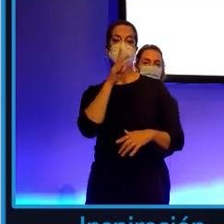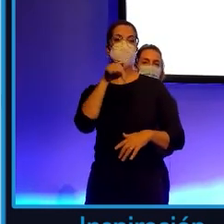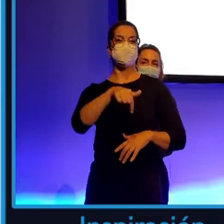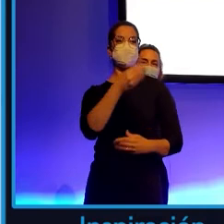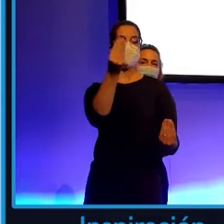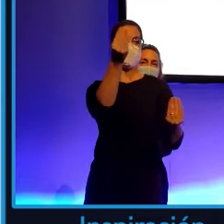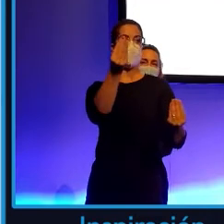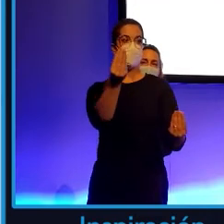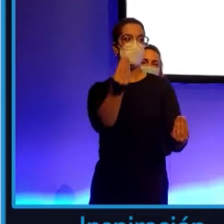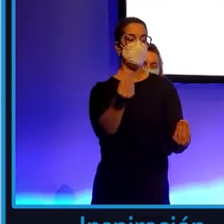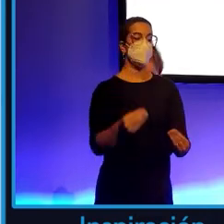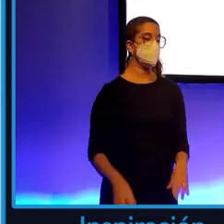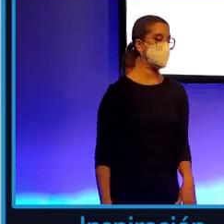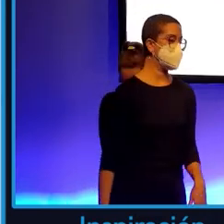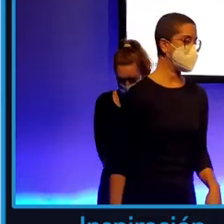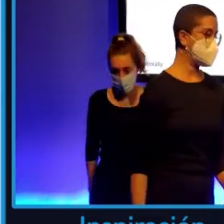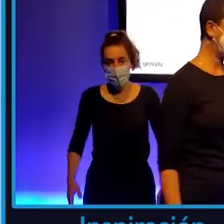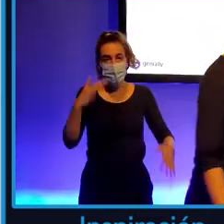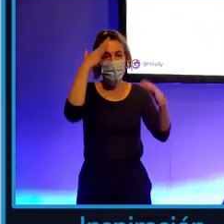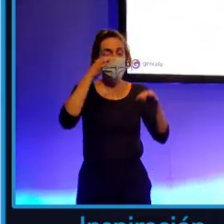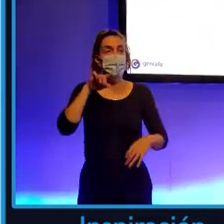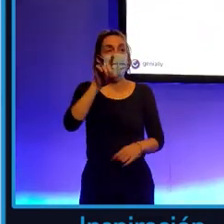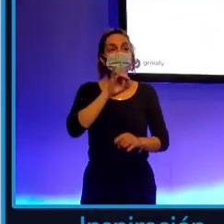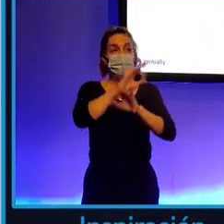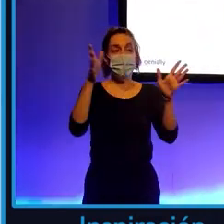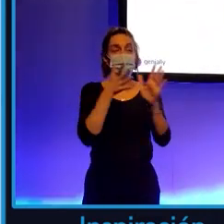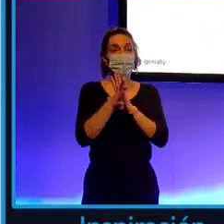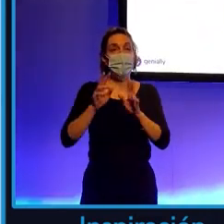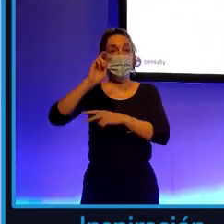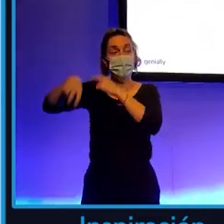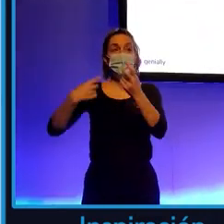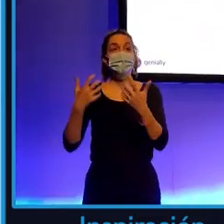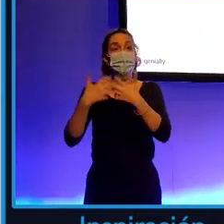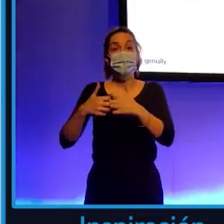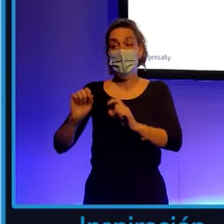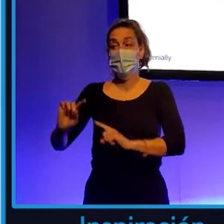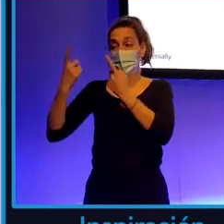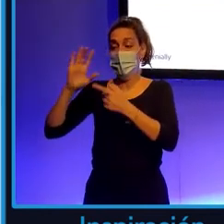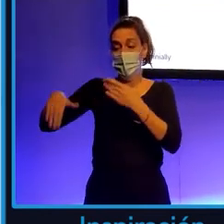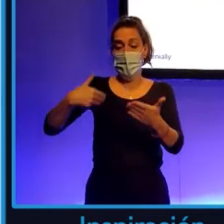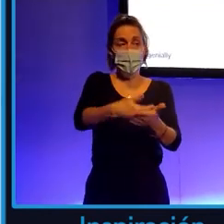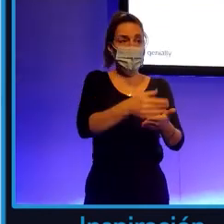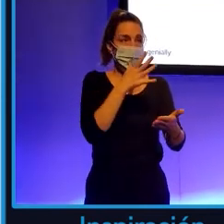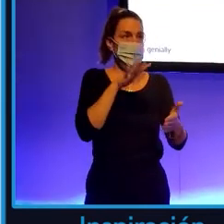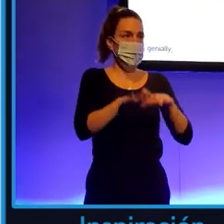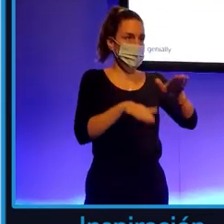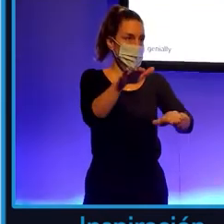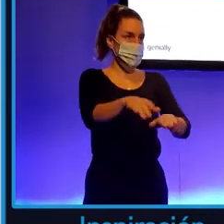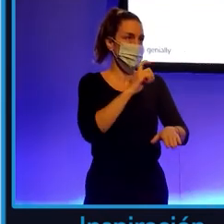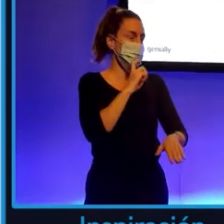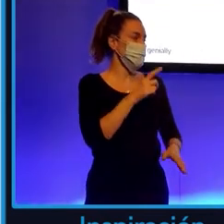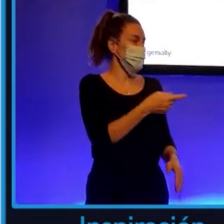explica los los pasos que hemos dado desde la primera revolución industrial hasta el día vamos allá